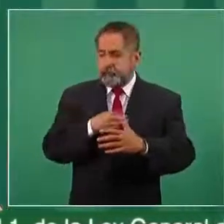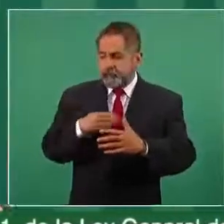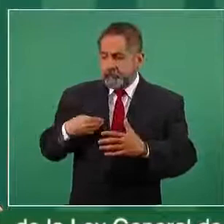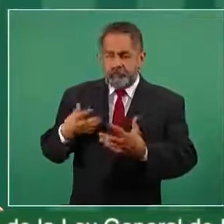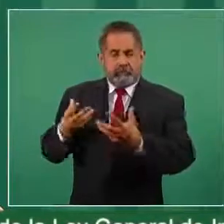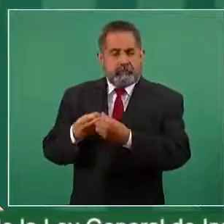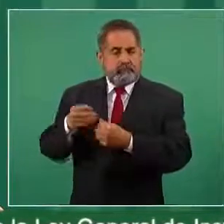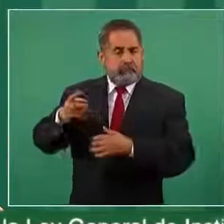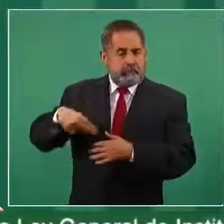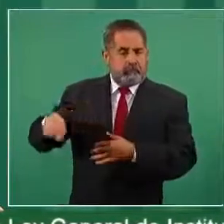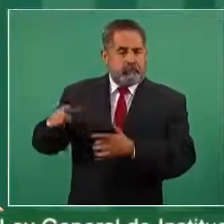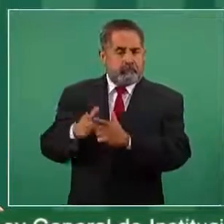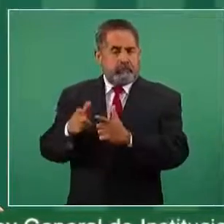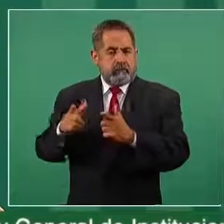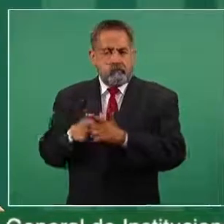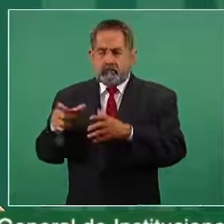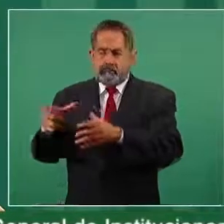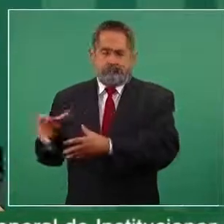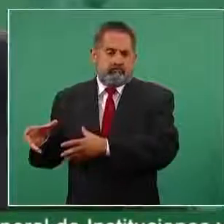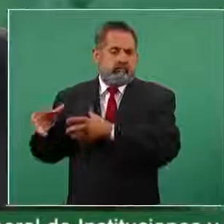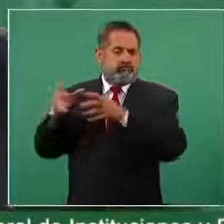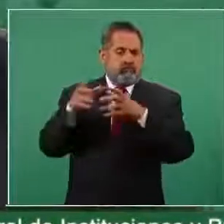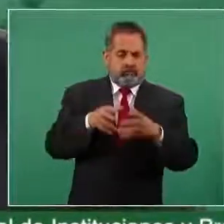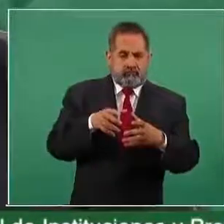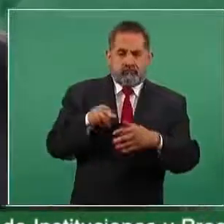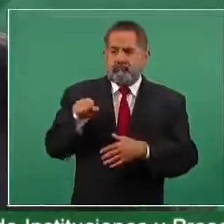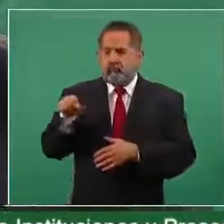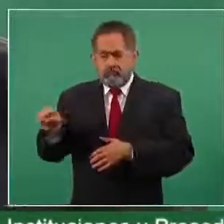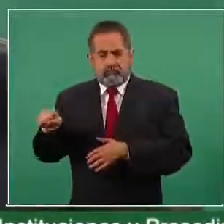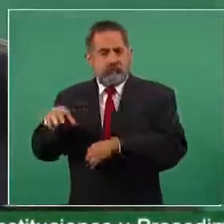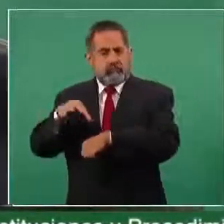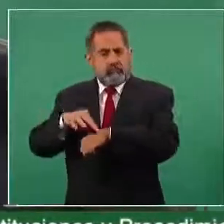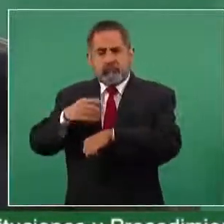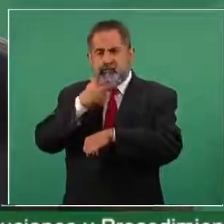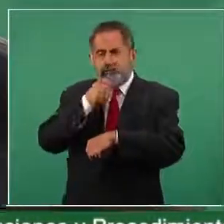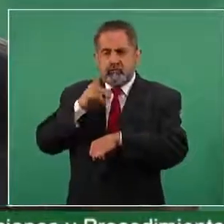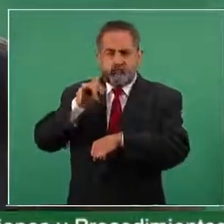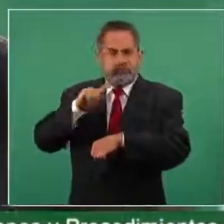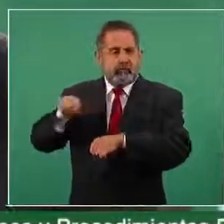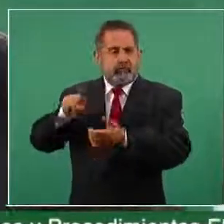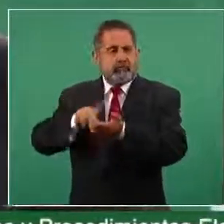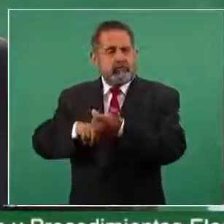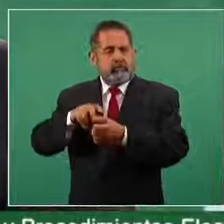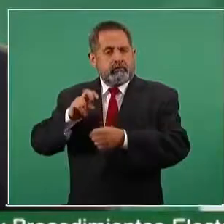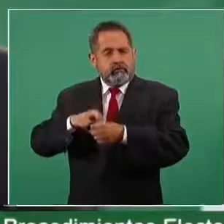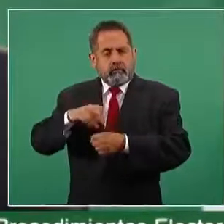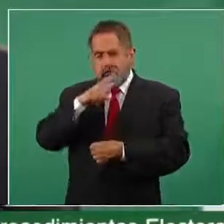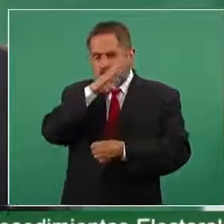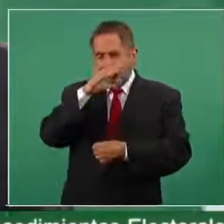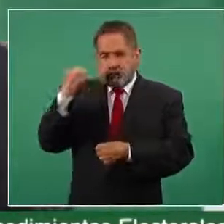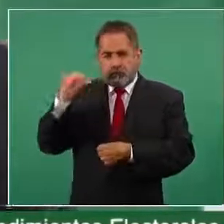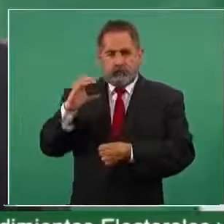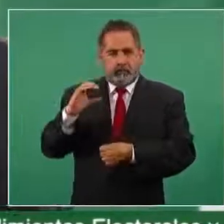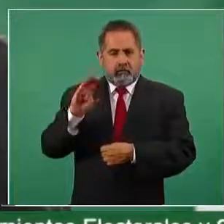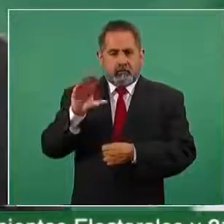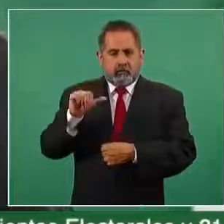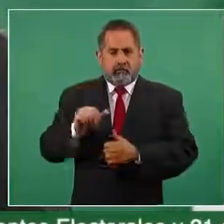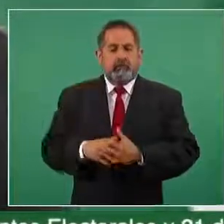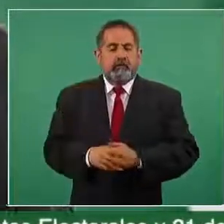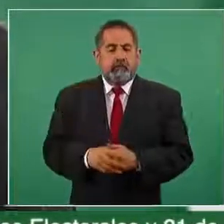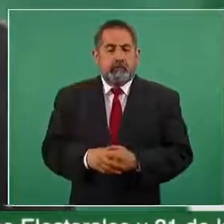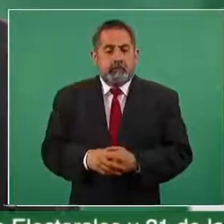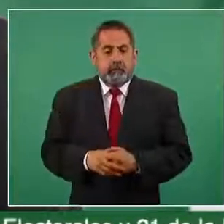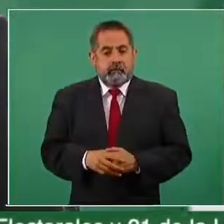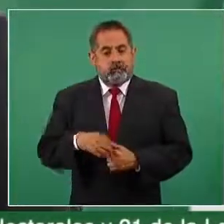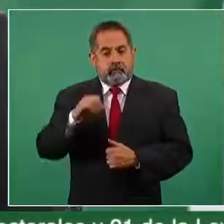integrantes de esta brigada de médicos, de enfermeras de Cuba. Y hoy voy a hacerlo de